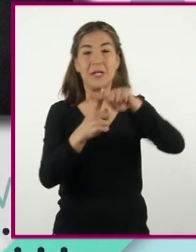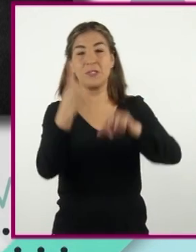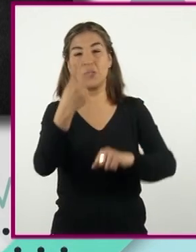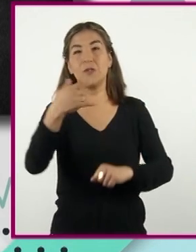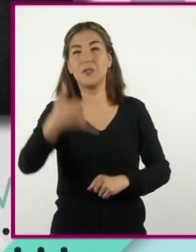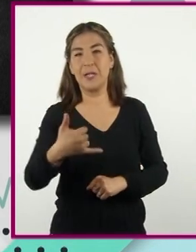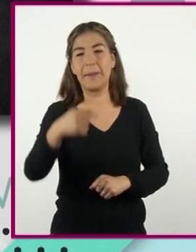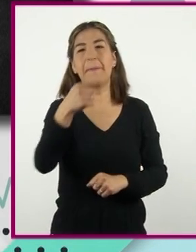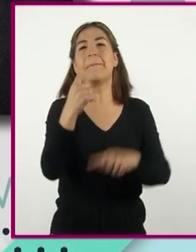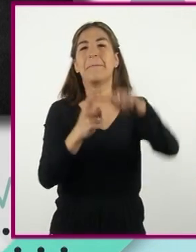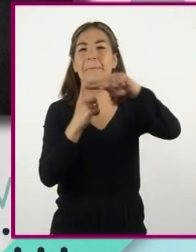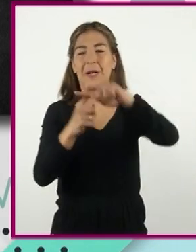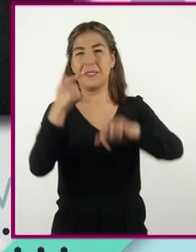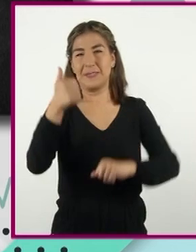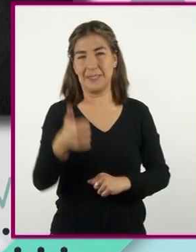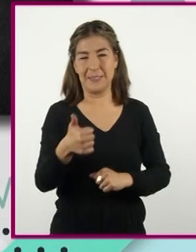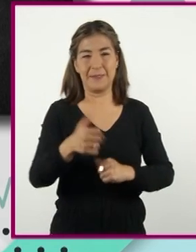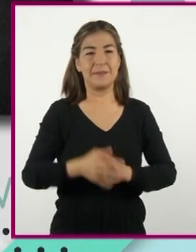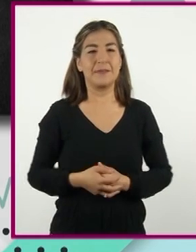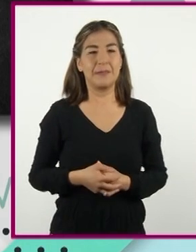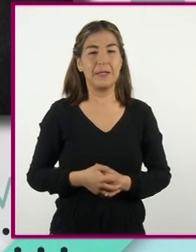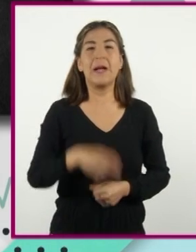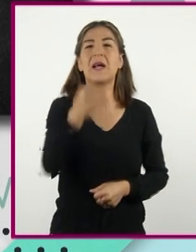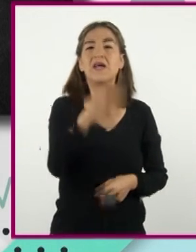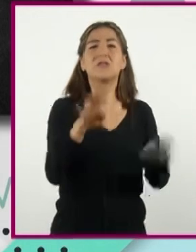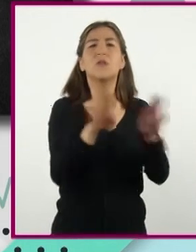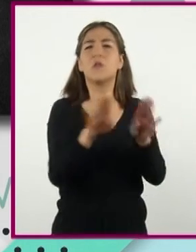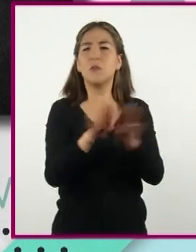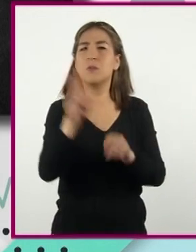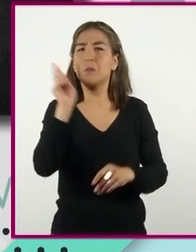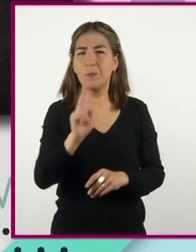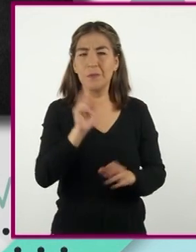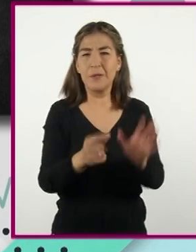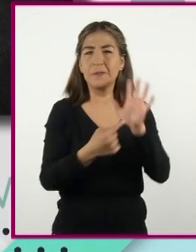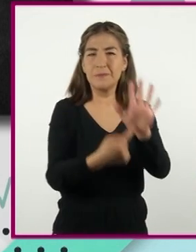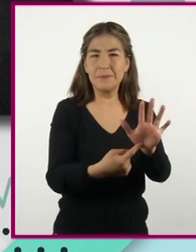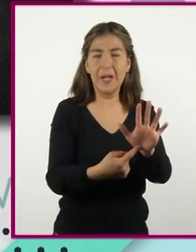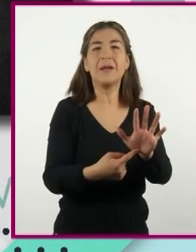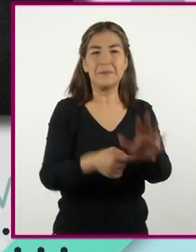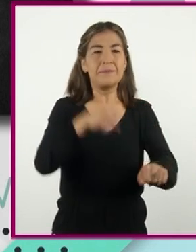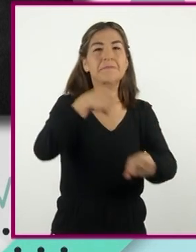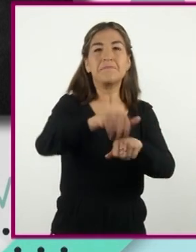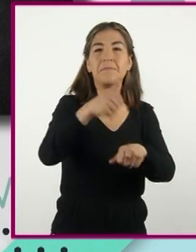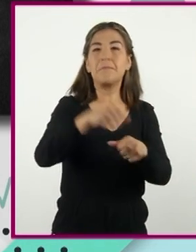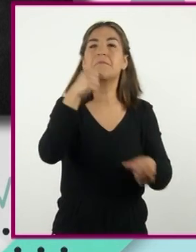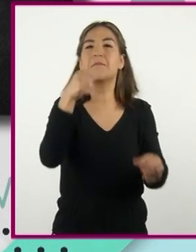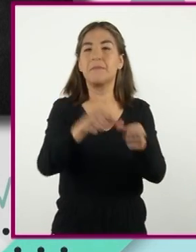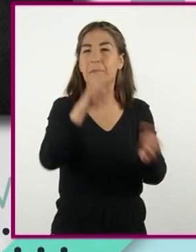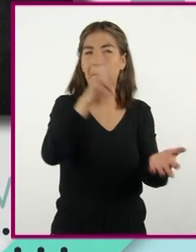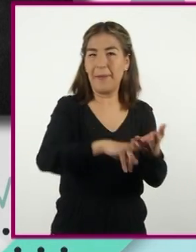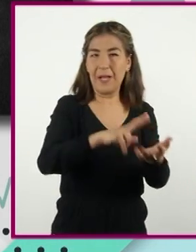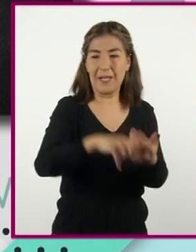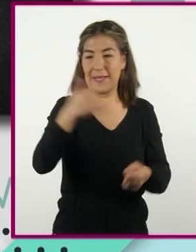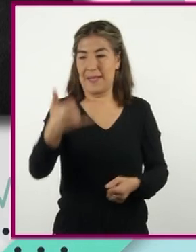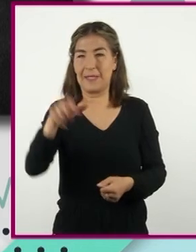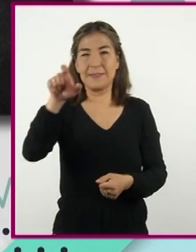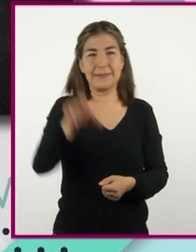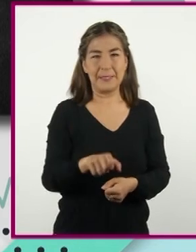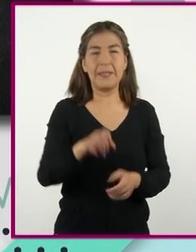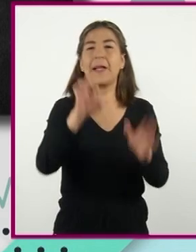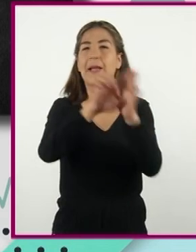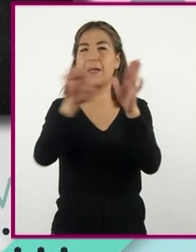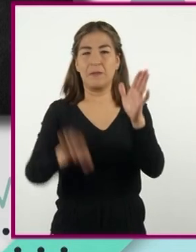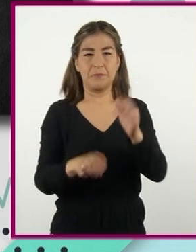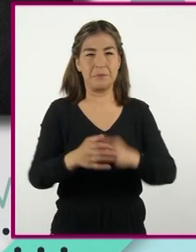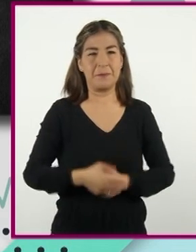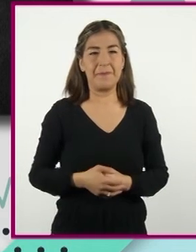6. Para comprobar lo anterior, asignemos un valor a x y un valor a y. Por ejemplo,